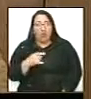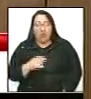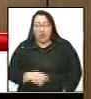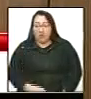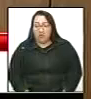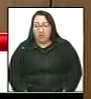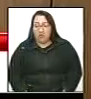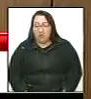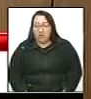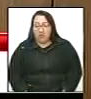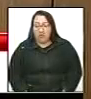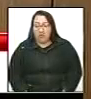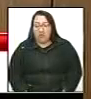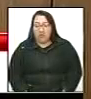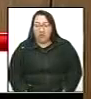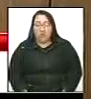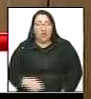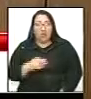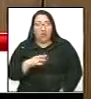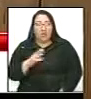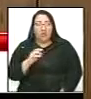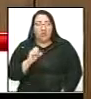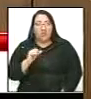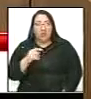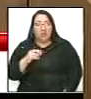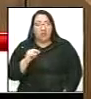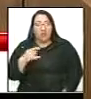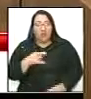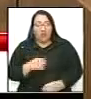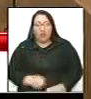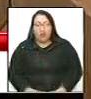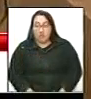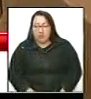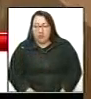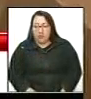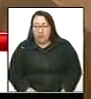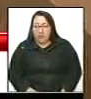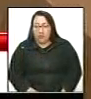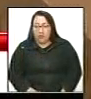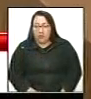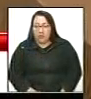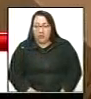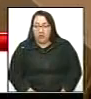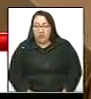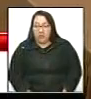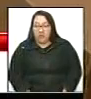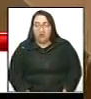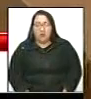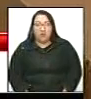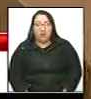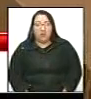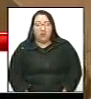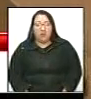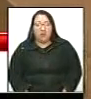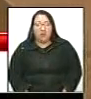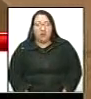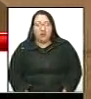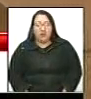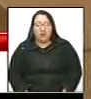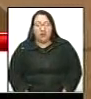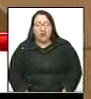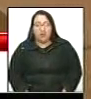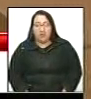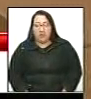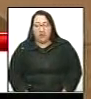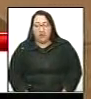Congresista César Vázquez. En contra. Congresista Juan Cheput. En contra. En contra. Congresista Galarreta. A favor. A favor. Congresista